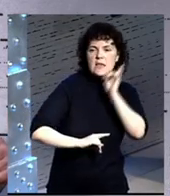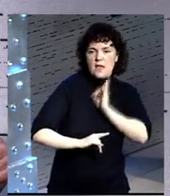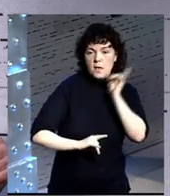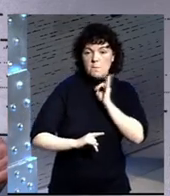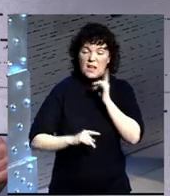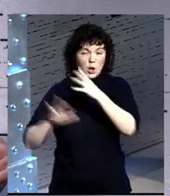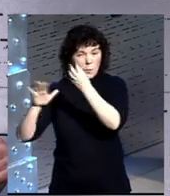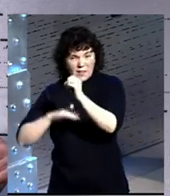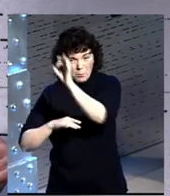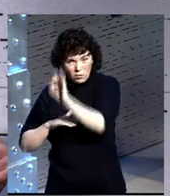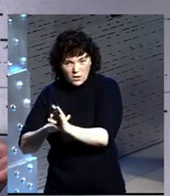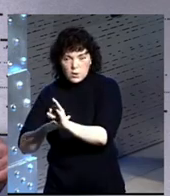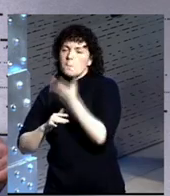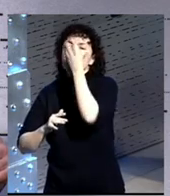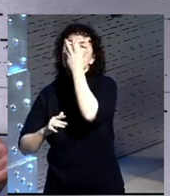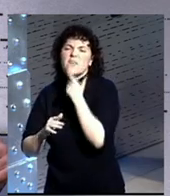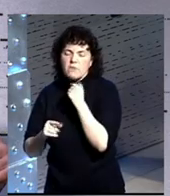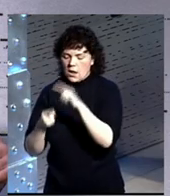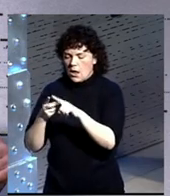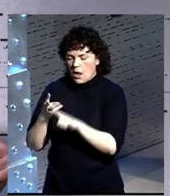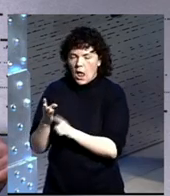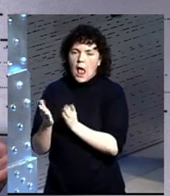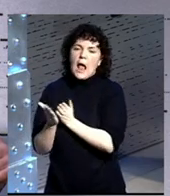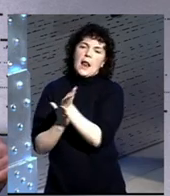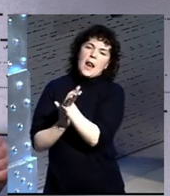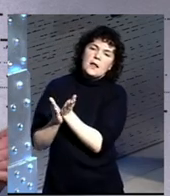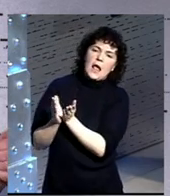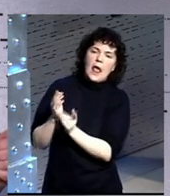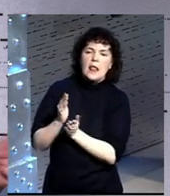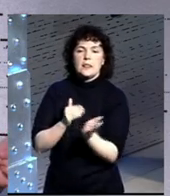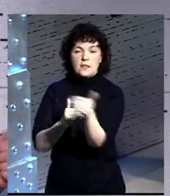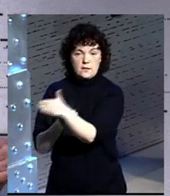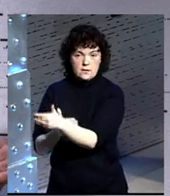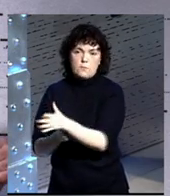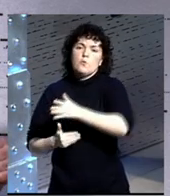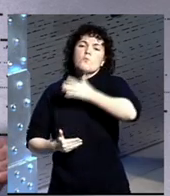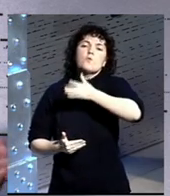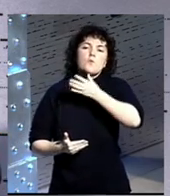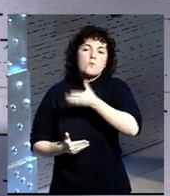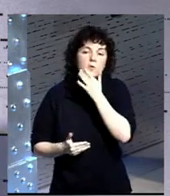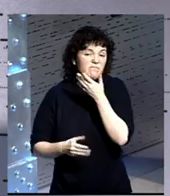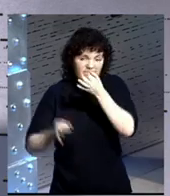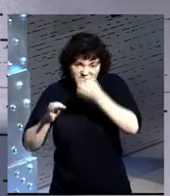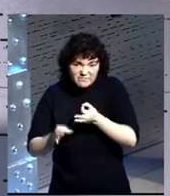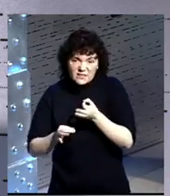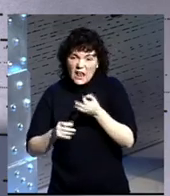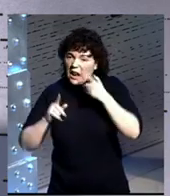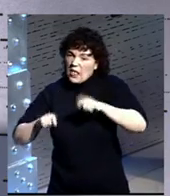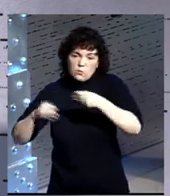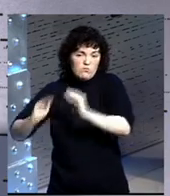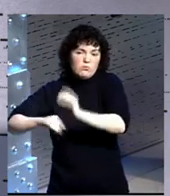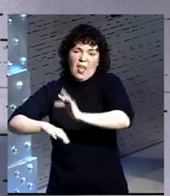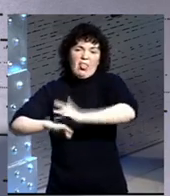otro 90% prefiere utilizar un canal alternativo. ¿Por qué? Son nativos digitales, es gente que de alguna